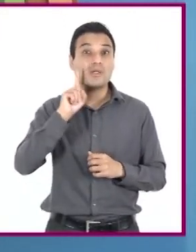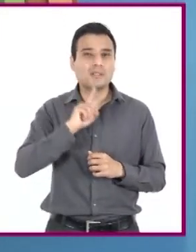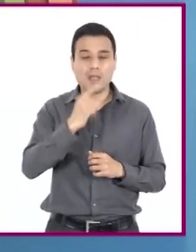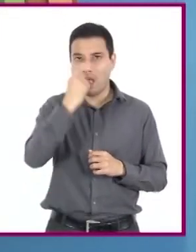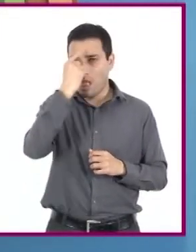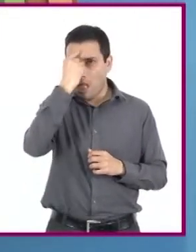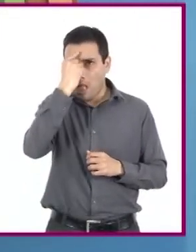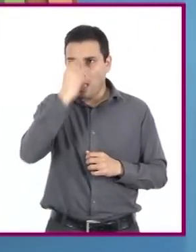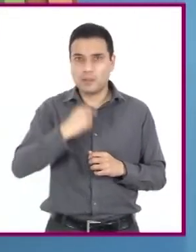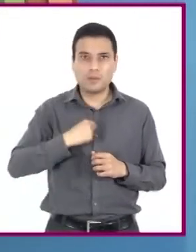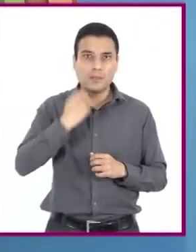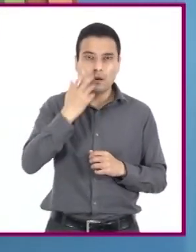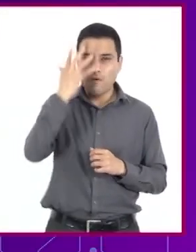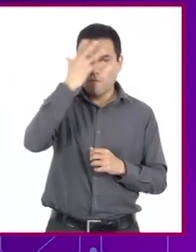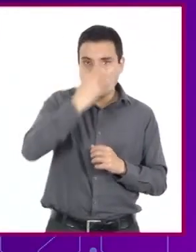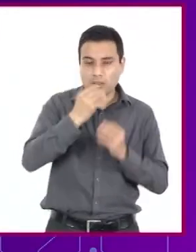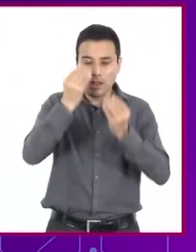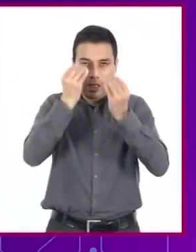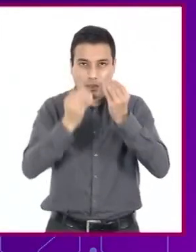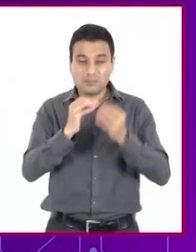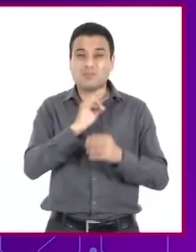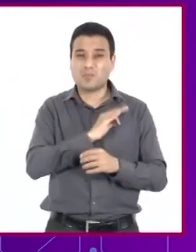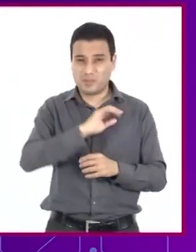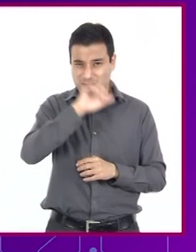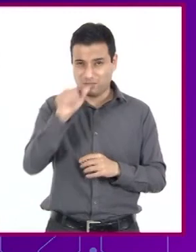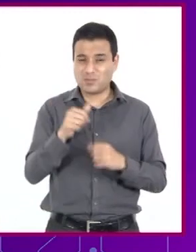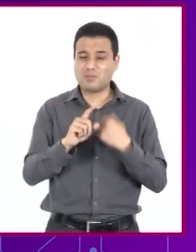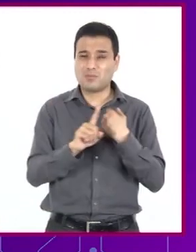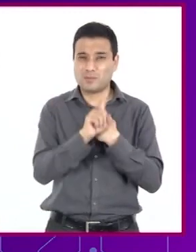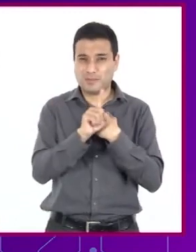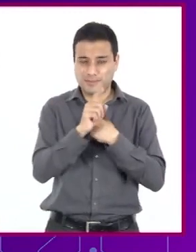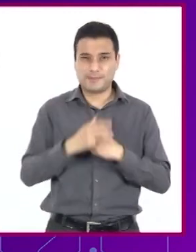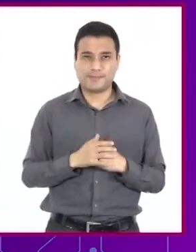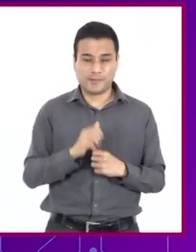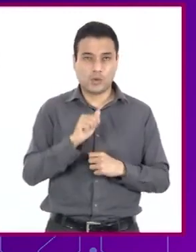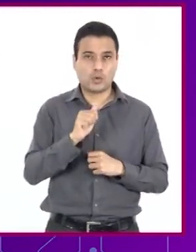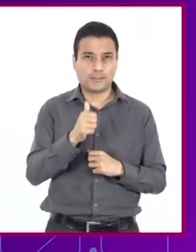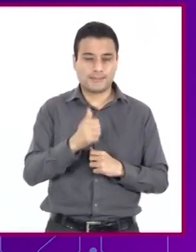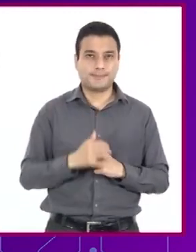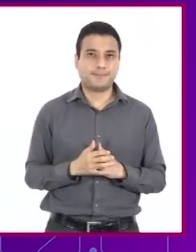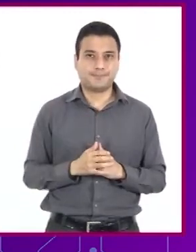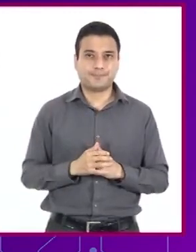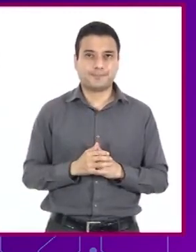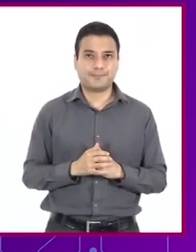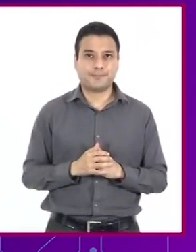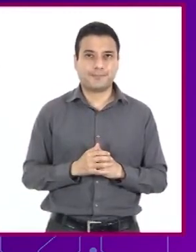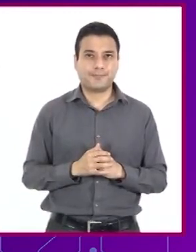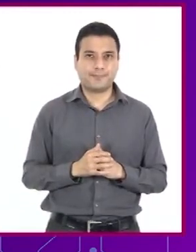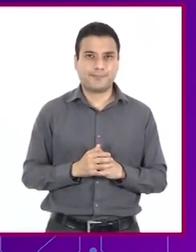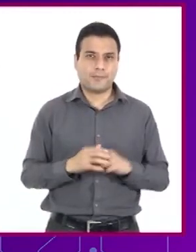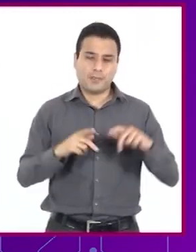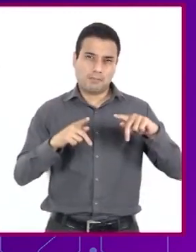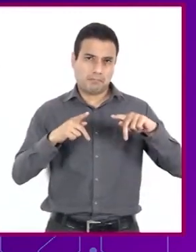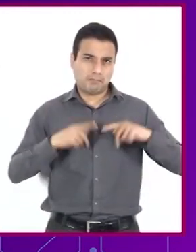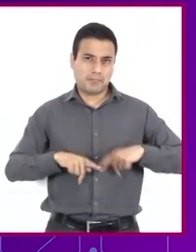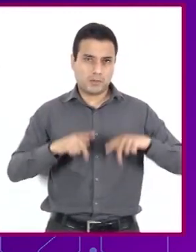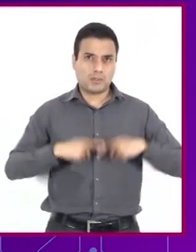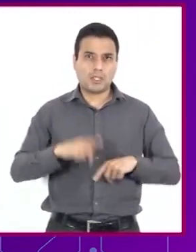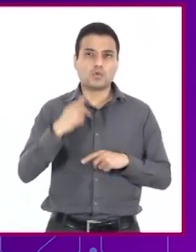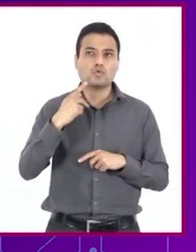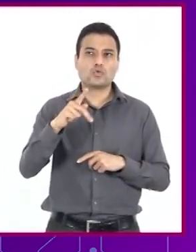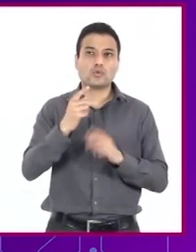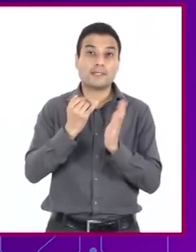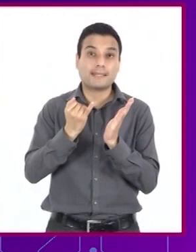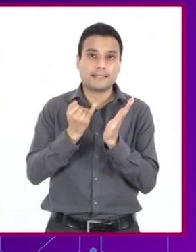problemas mentales y físicos. 11. Respetar las decisiones de cada persona. Cuando